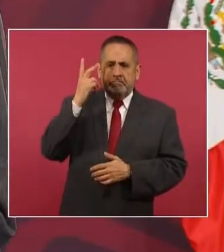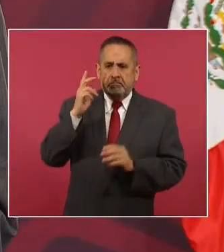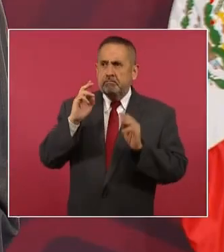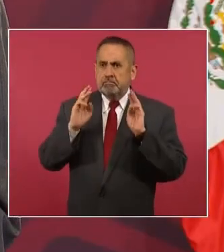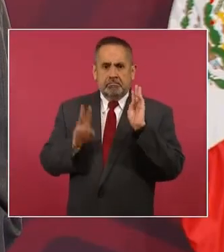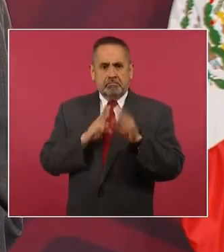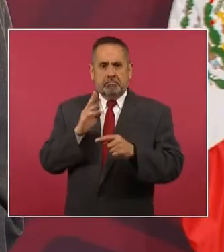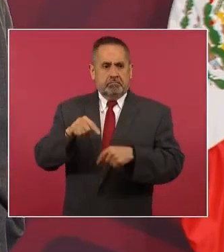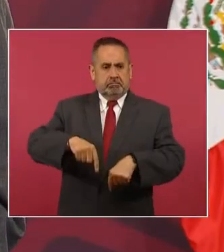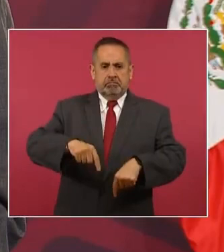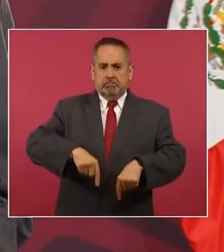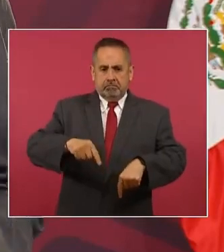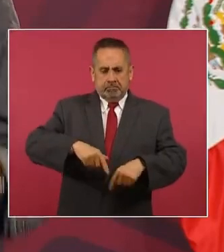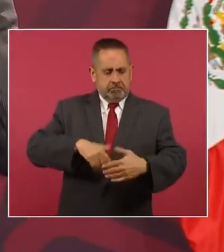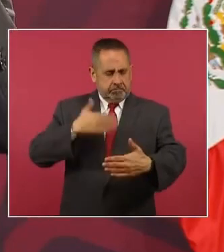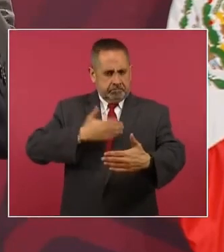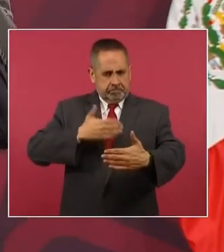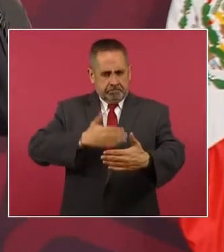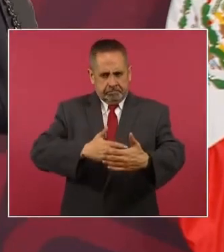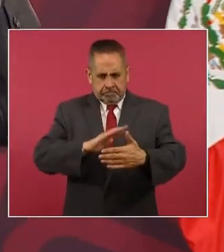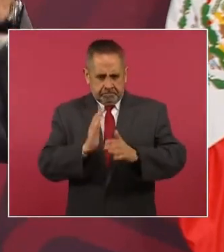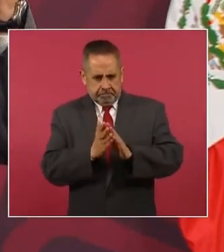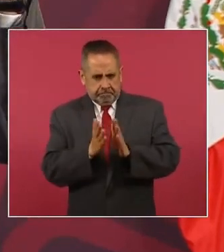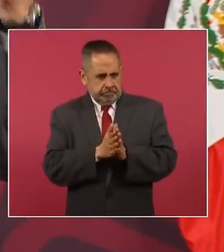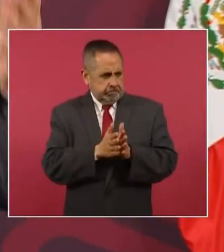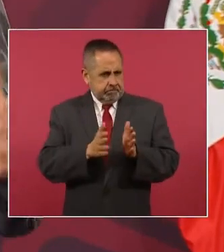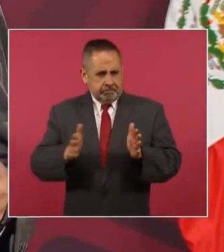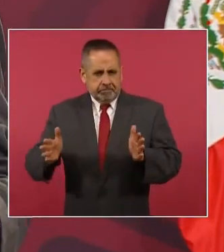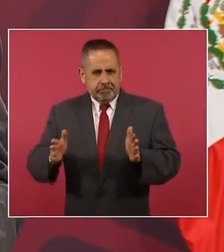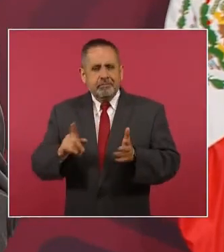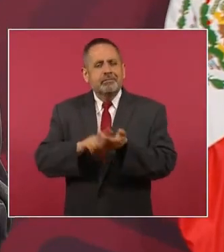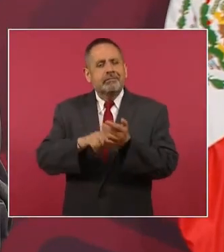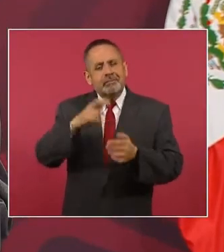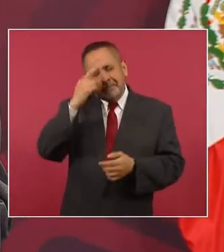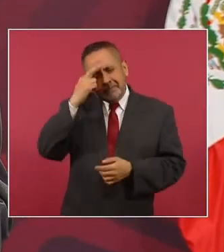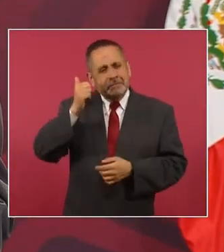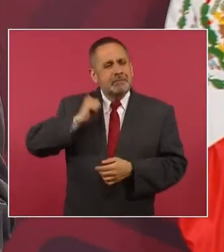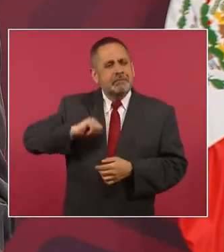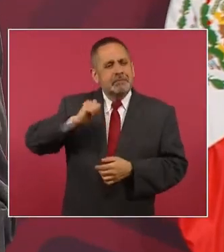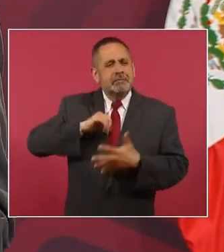mundo, el nuestro, lo que era Lecumberri,